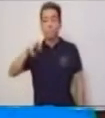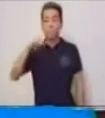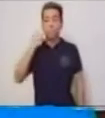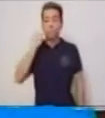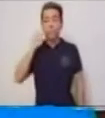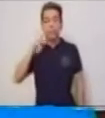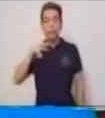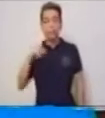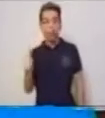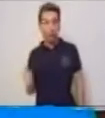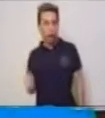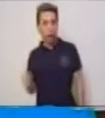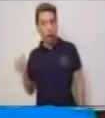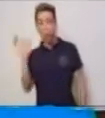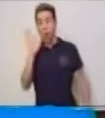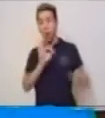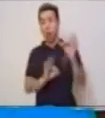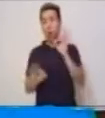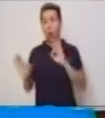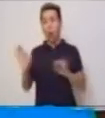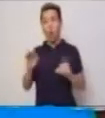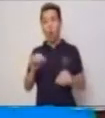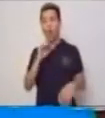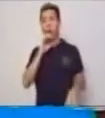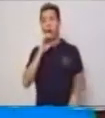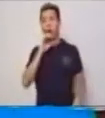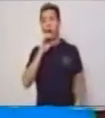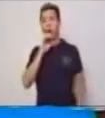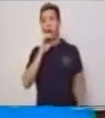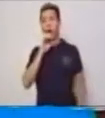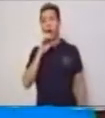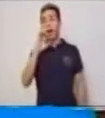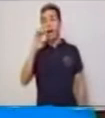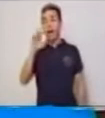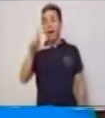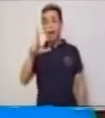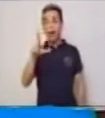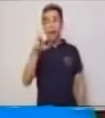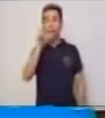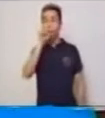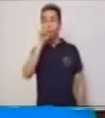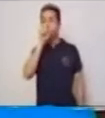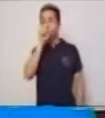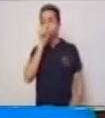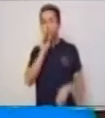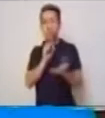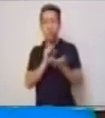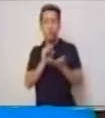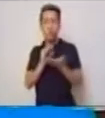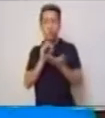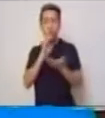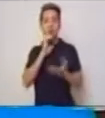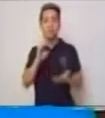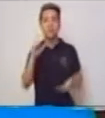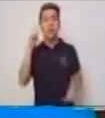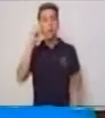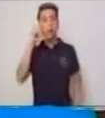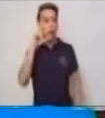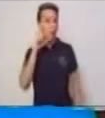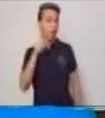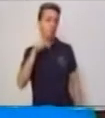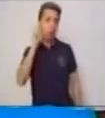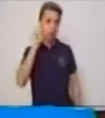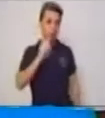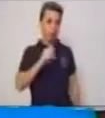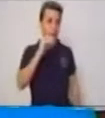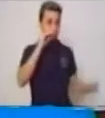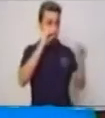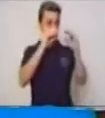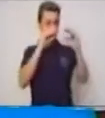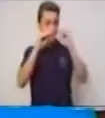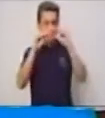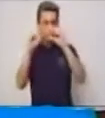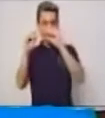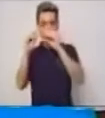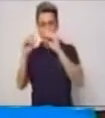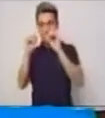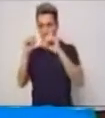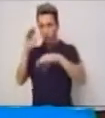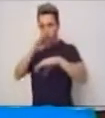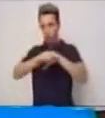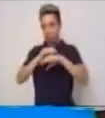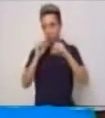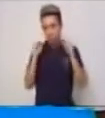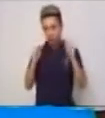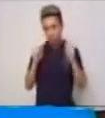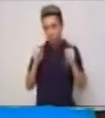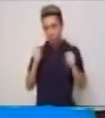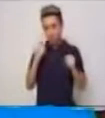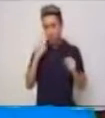pollito es amarillo. No, tenemos que estructurar nuestras oraciones y tomarlas un poquito más complicadas. Vamos